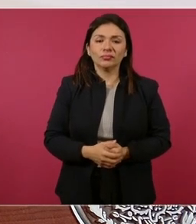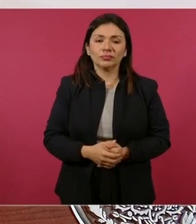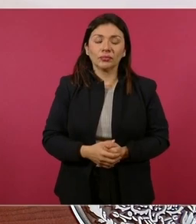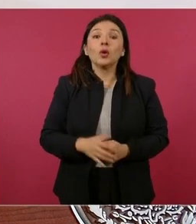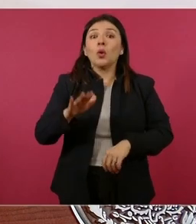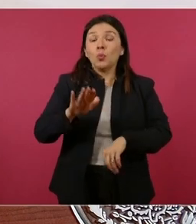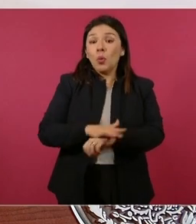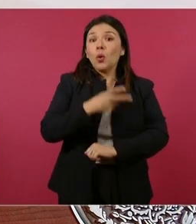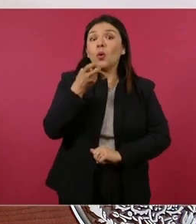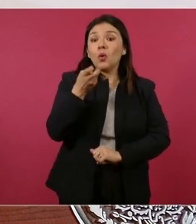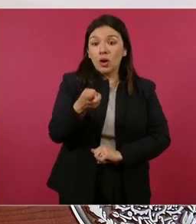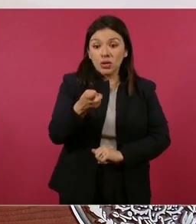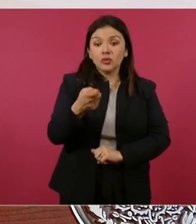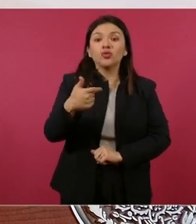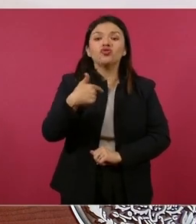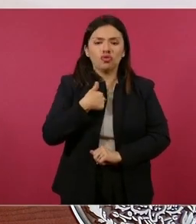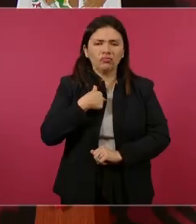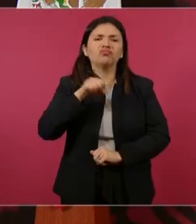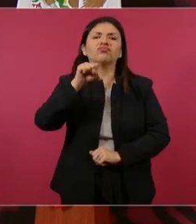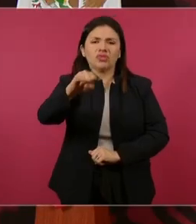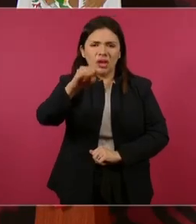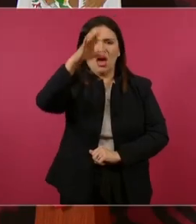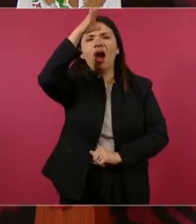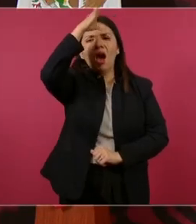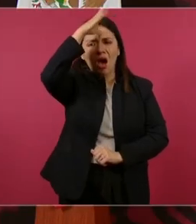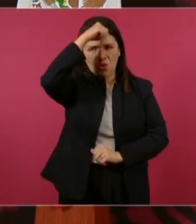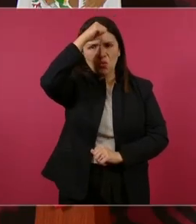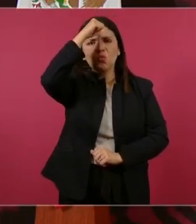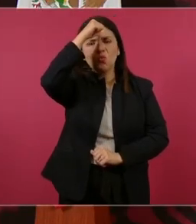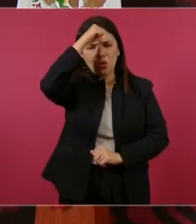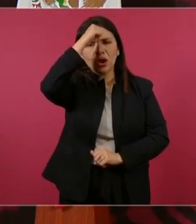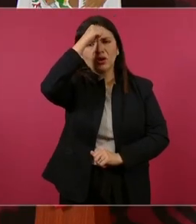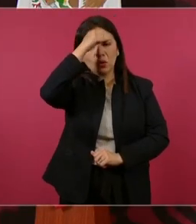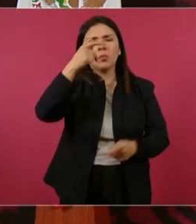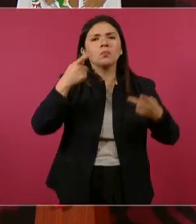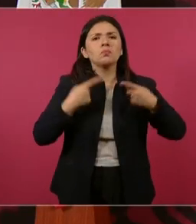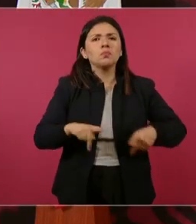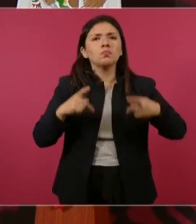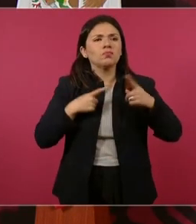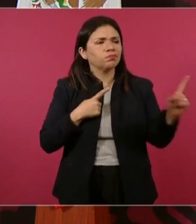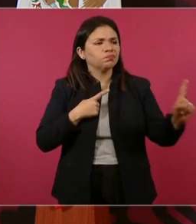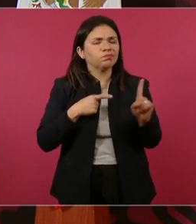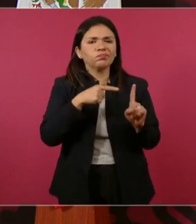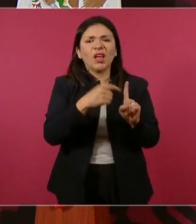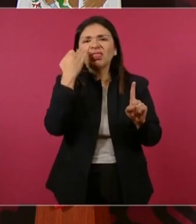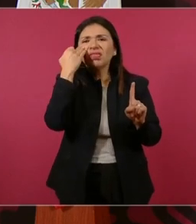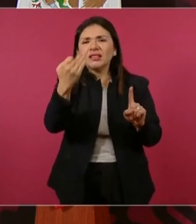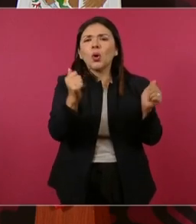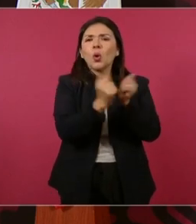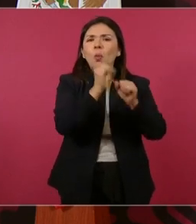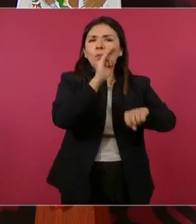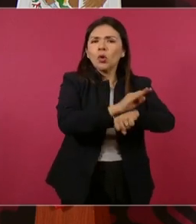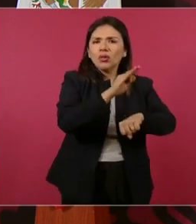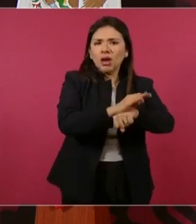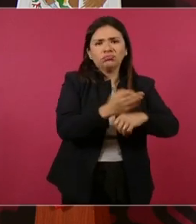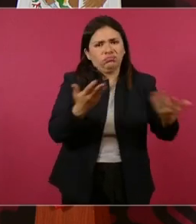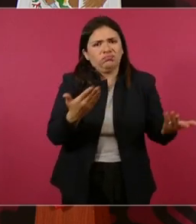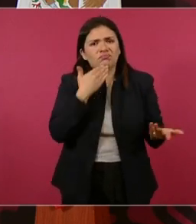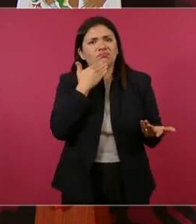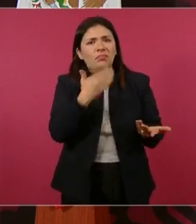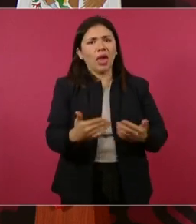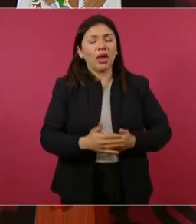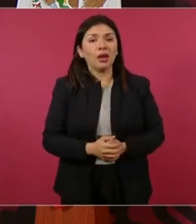Por eso estoy a favor de que haya testigos protegidos cuando se